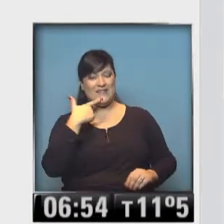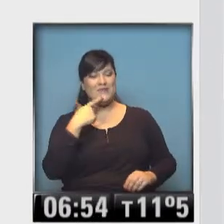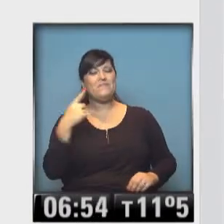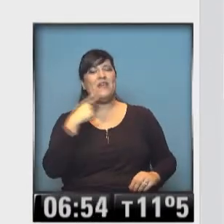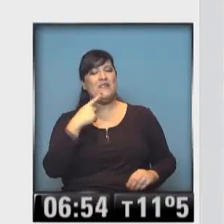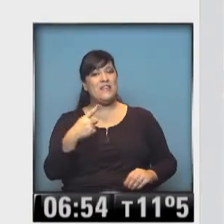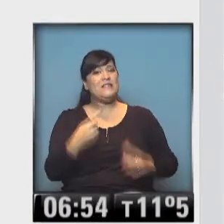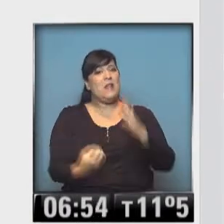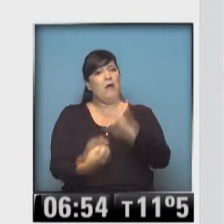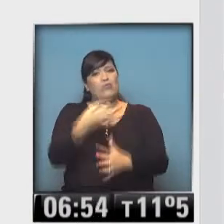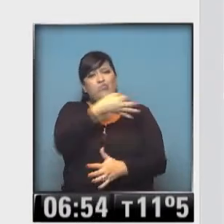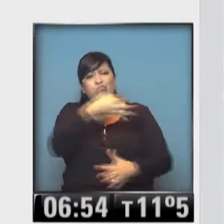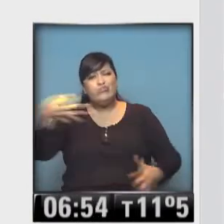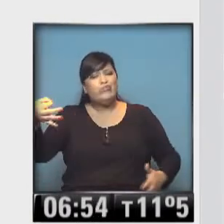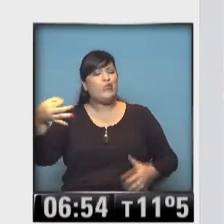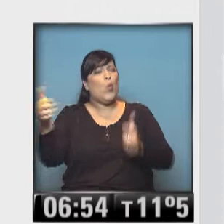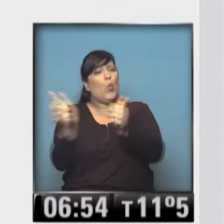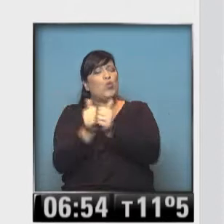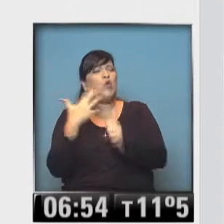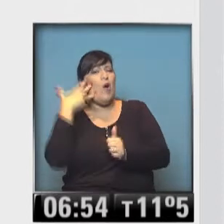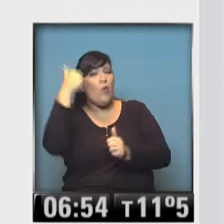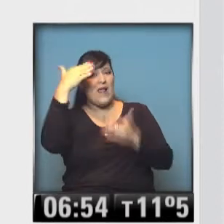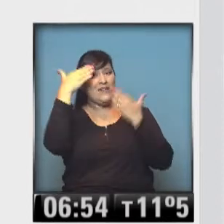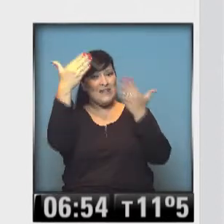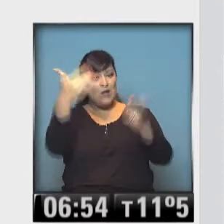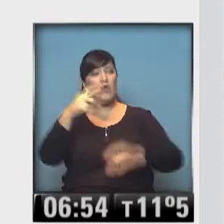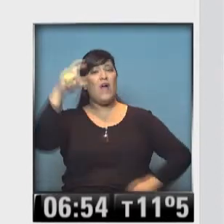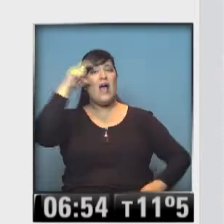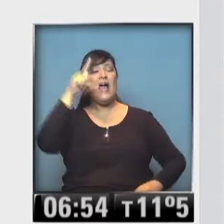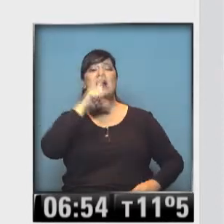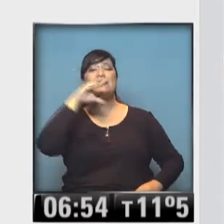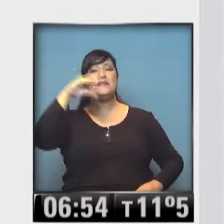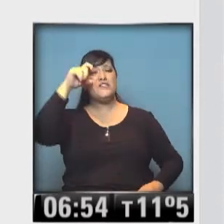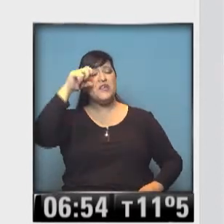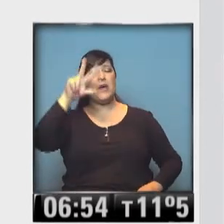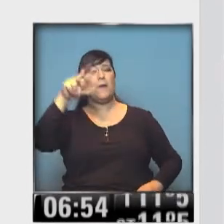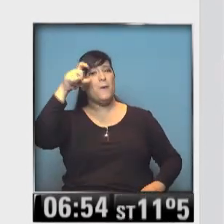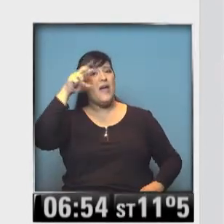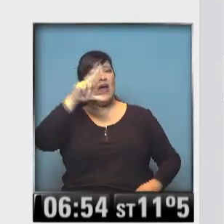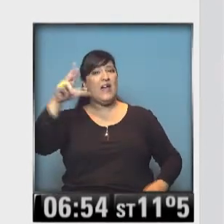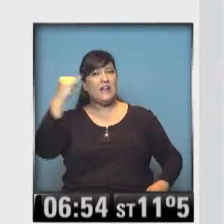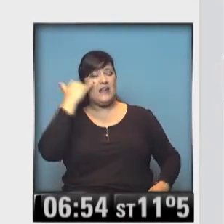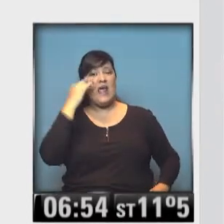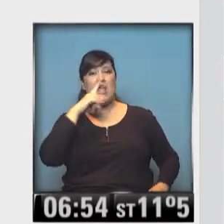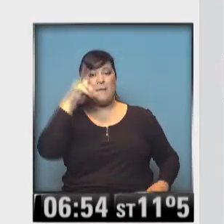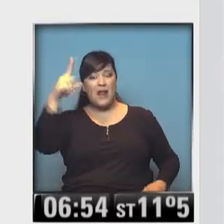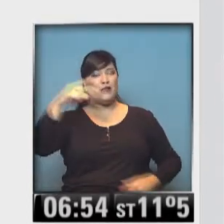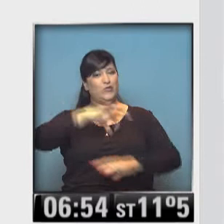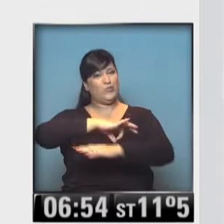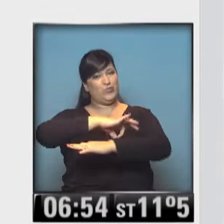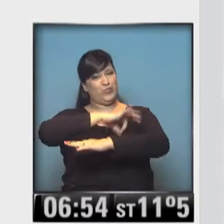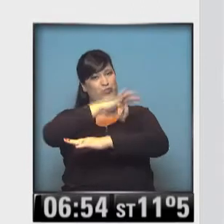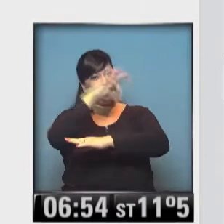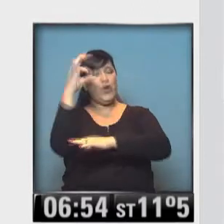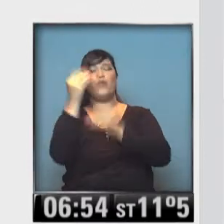Nadia, todas las mañanas te miramos con mi abuela. Saludos de acá, Echeverry, La Plata. Acá, la foto del amanecer. Besos para usted